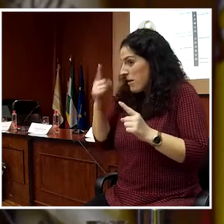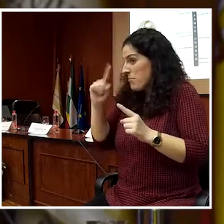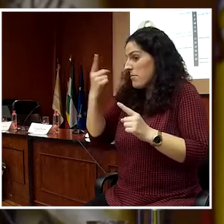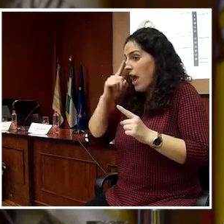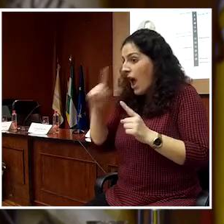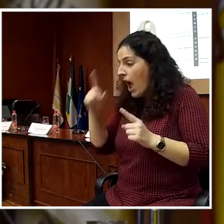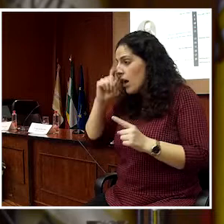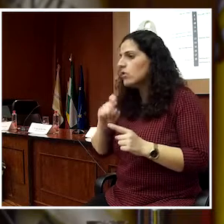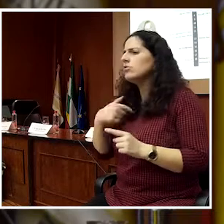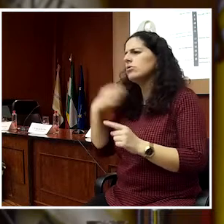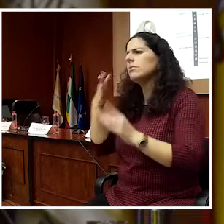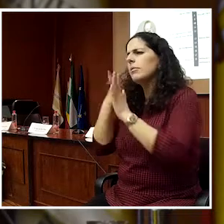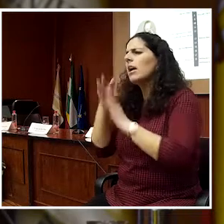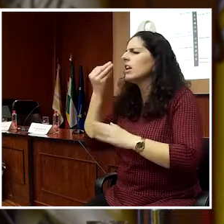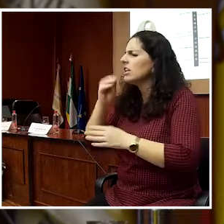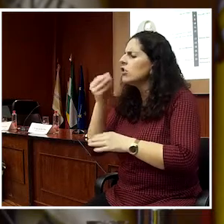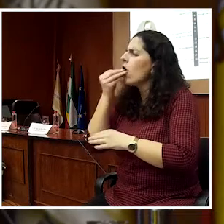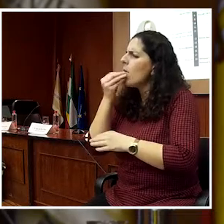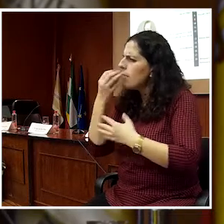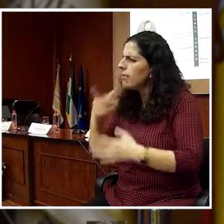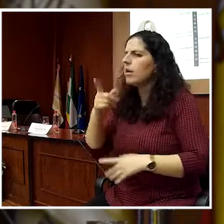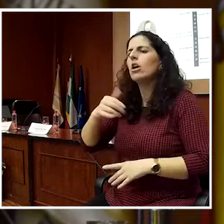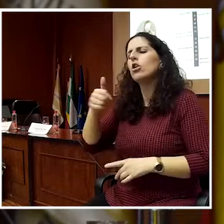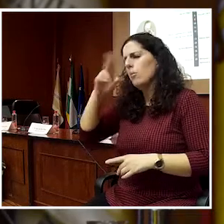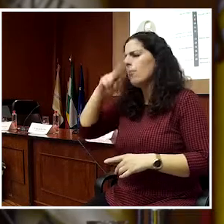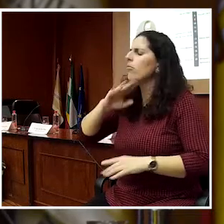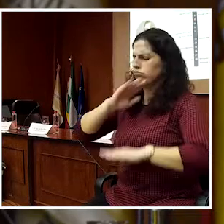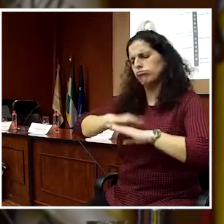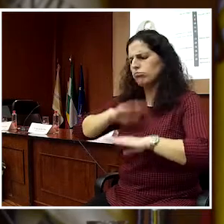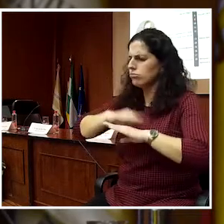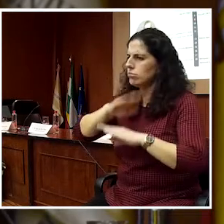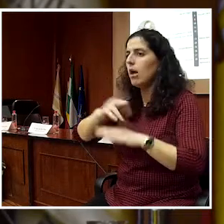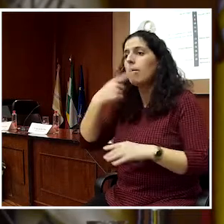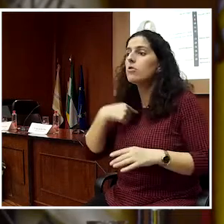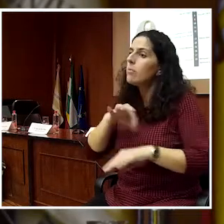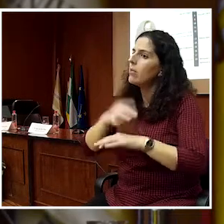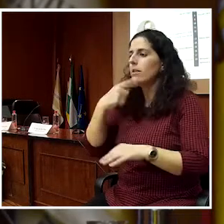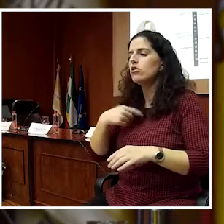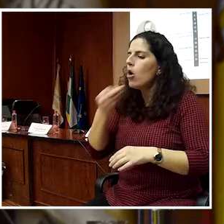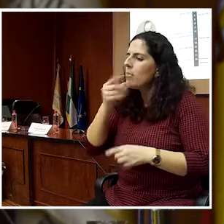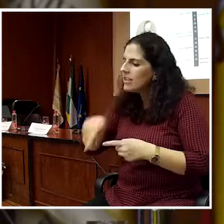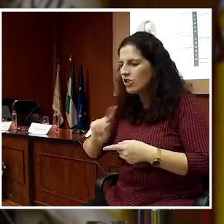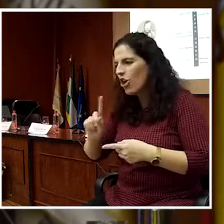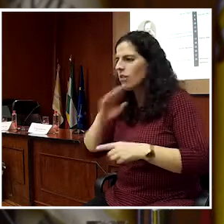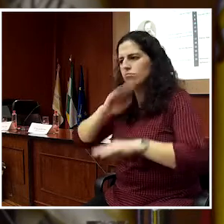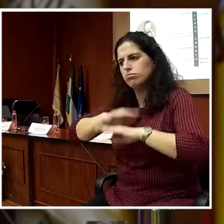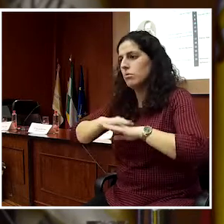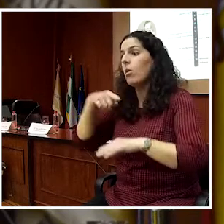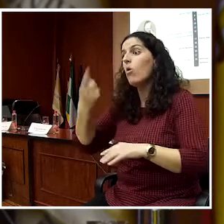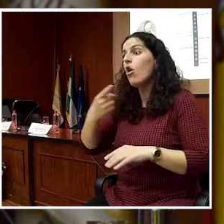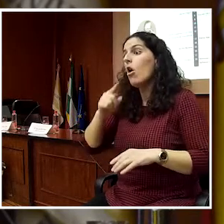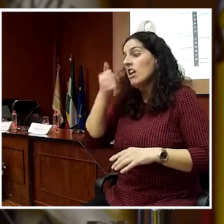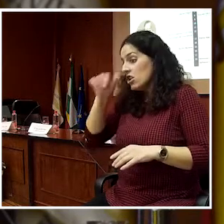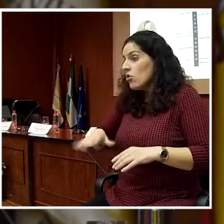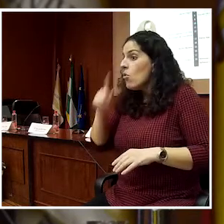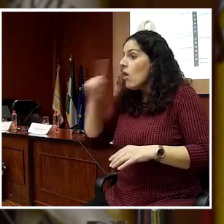de que los niños tienen que comer adecuadamente y siguen al pie de la letra las recomendaciones de su pediatra. Sin embargo, a partir de que el